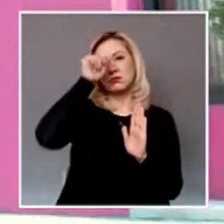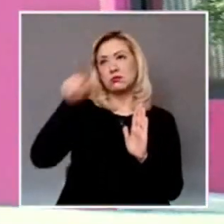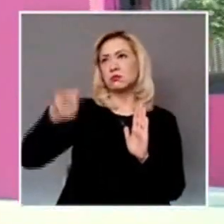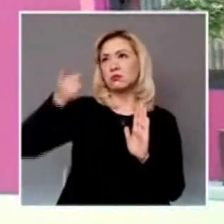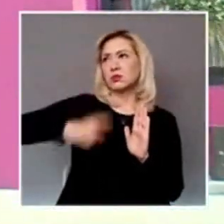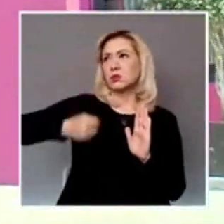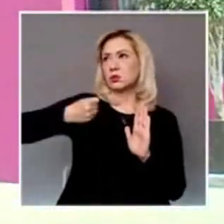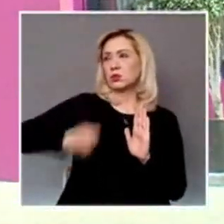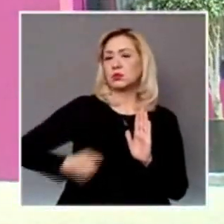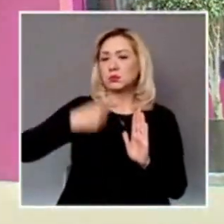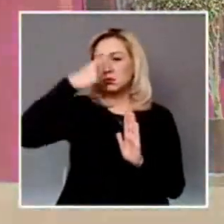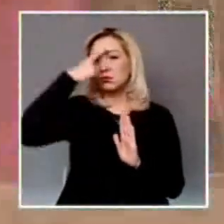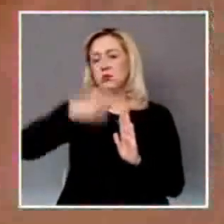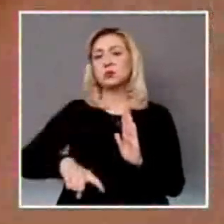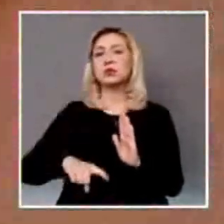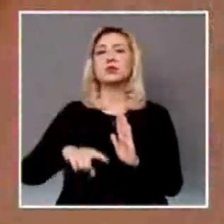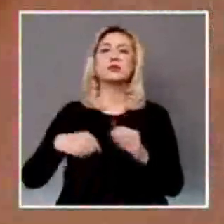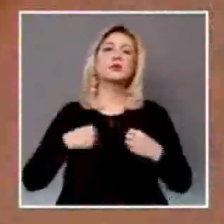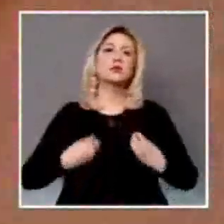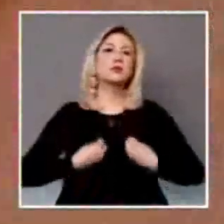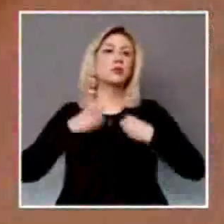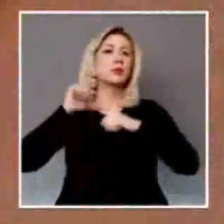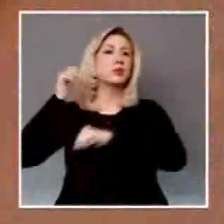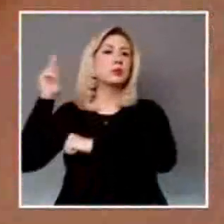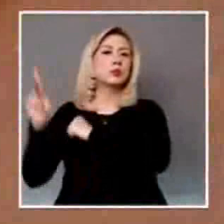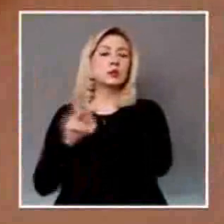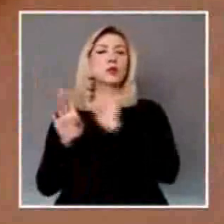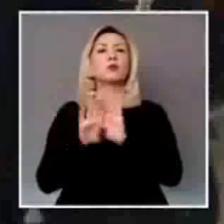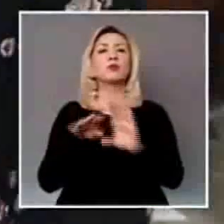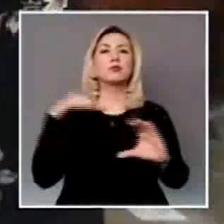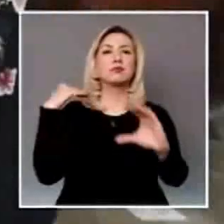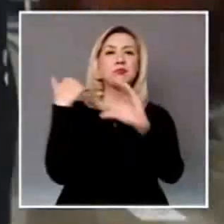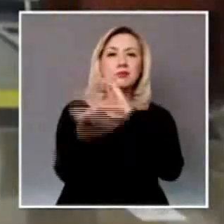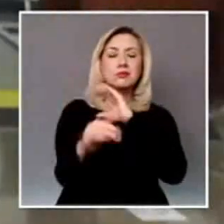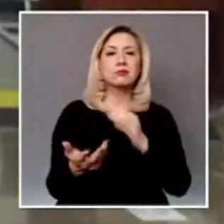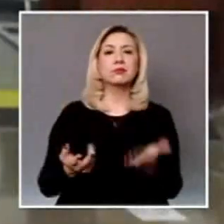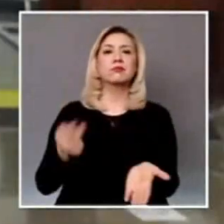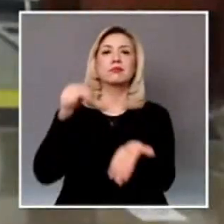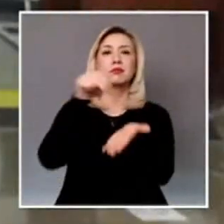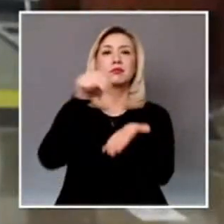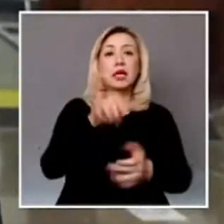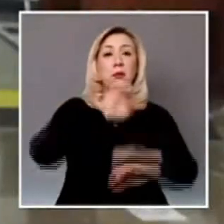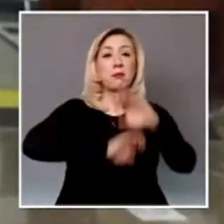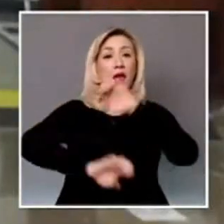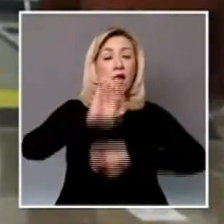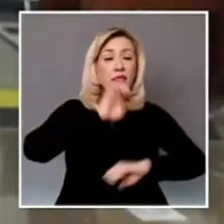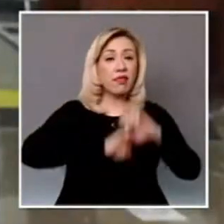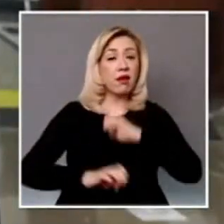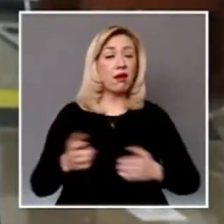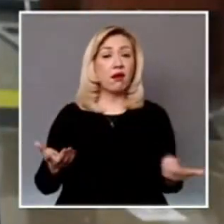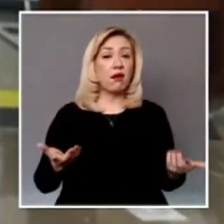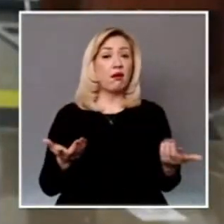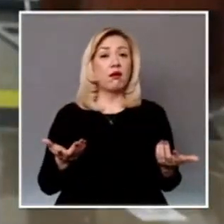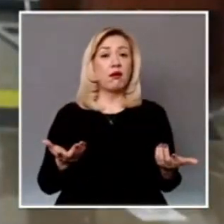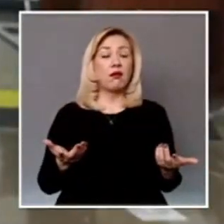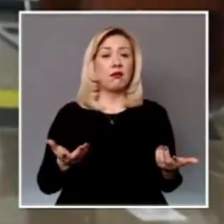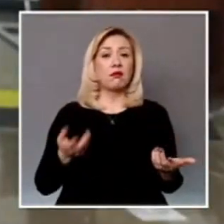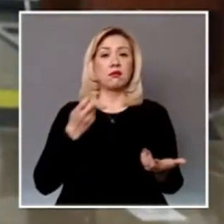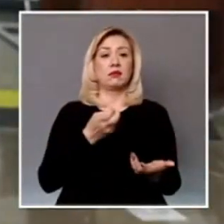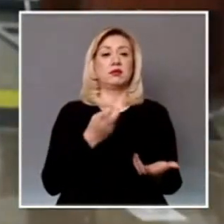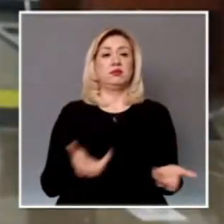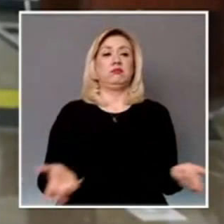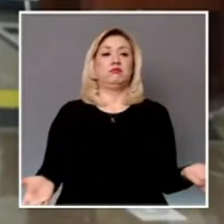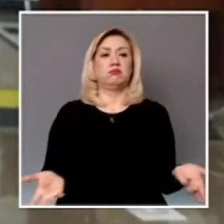mexicanos residentes en el extranjero de manera presencial en sedes consulares. Argumentan que el modelo limita de manera